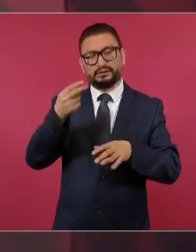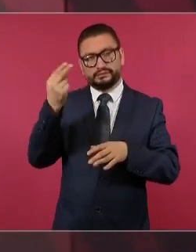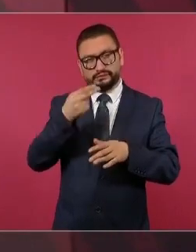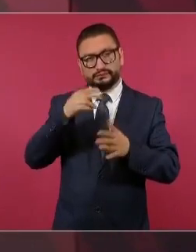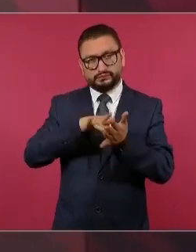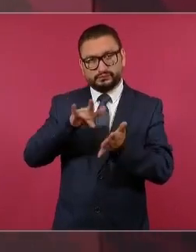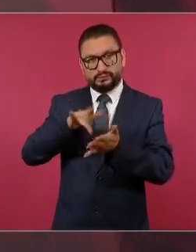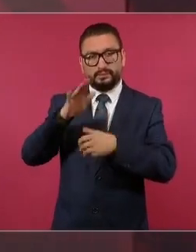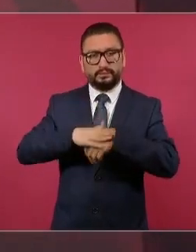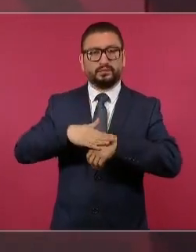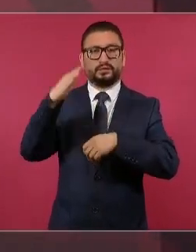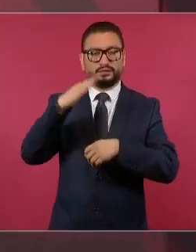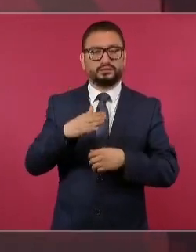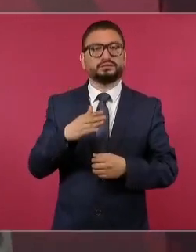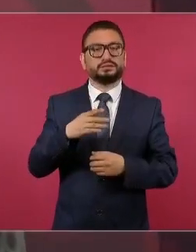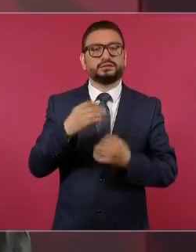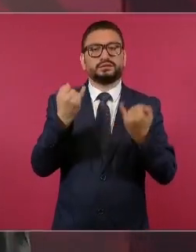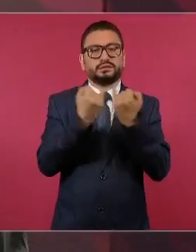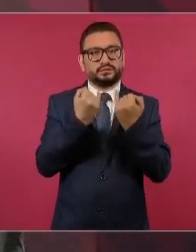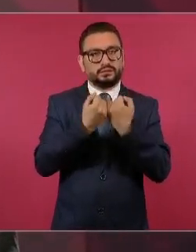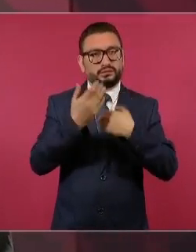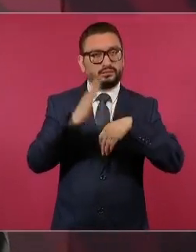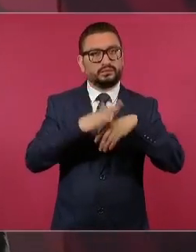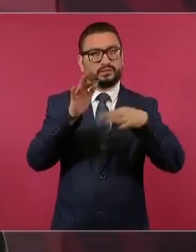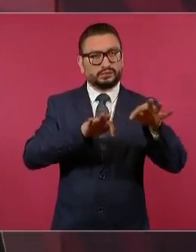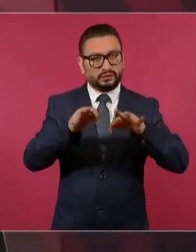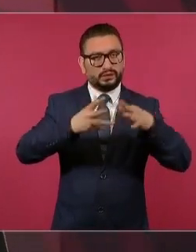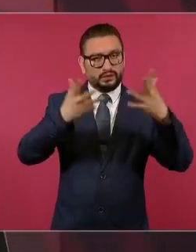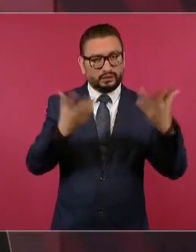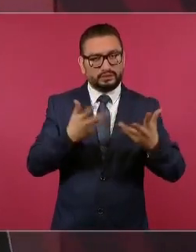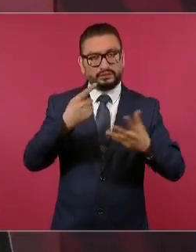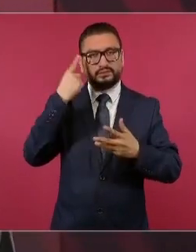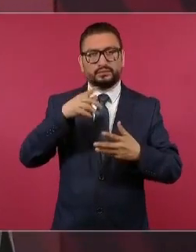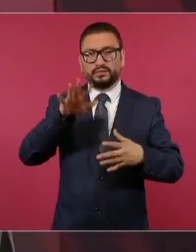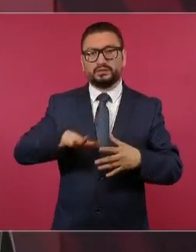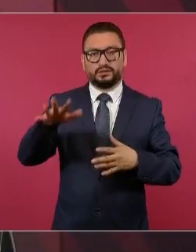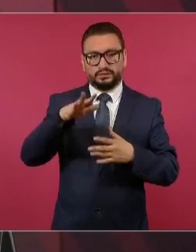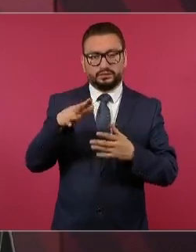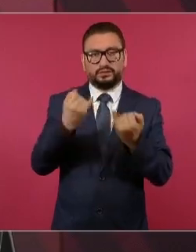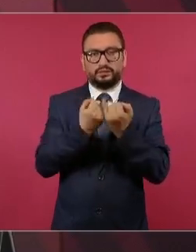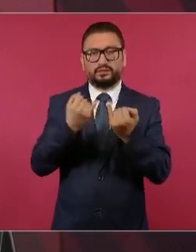ahí y se necesita más trabajo también con el pueblo mayo.